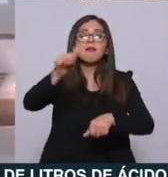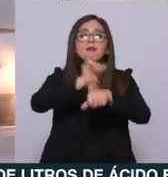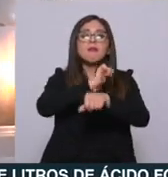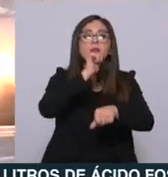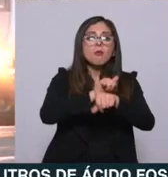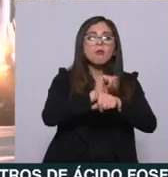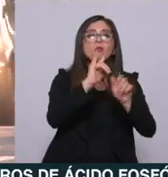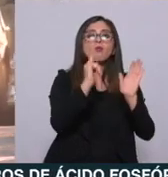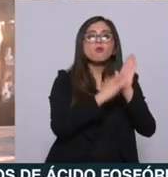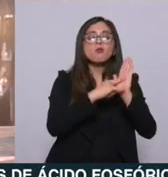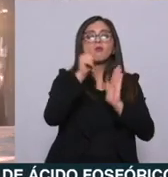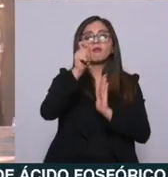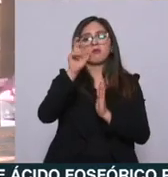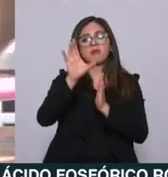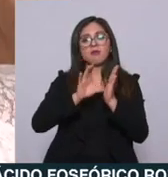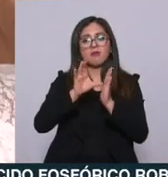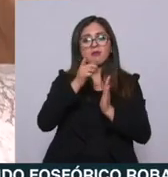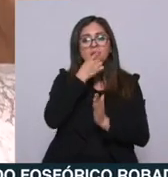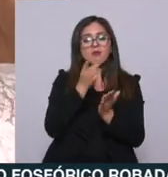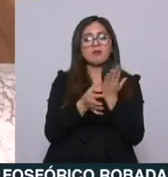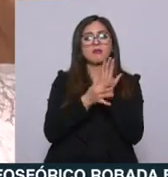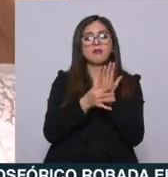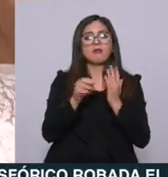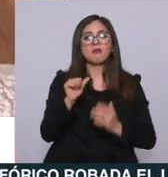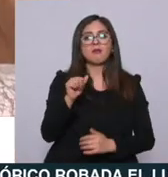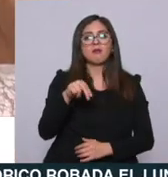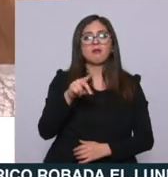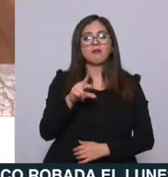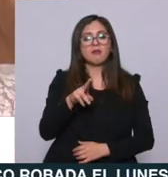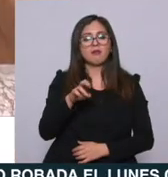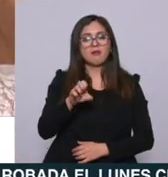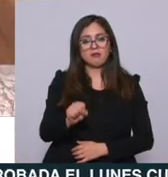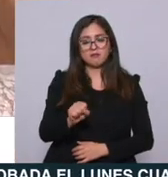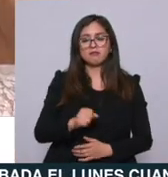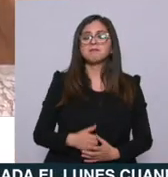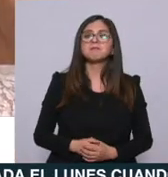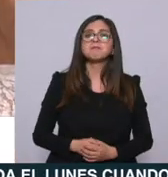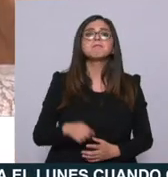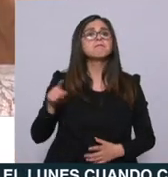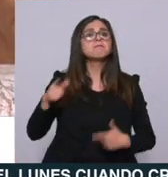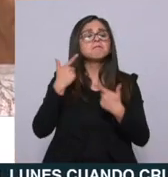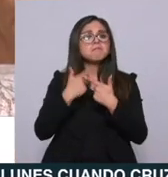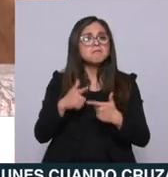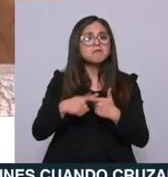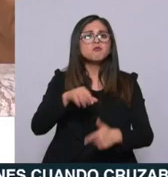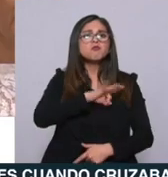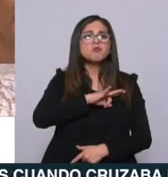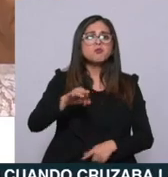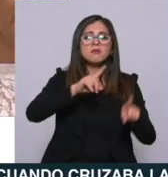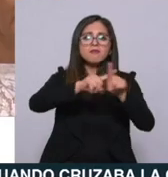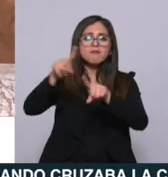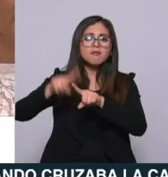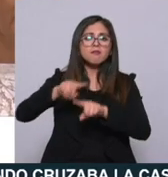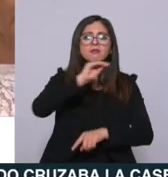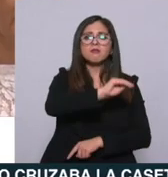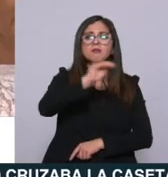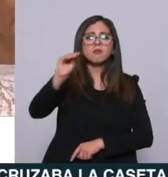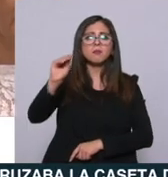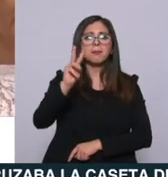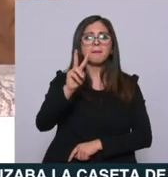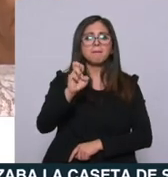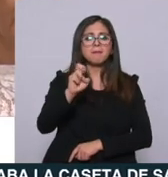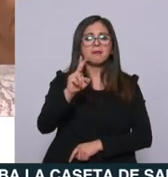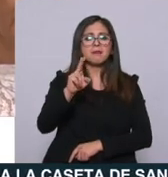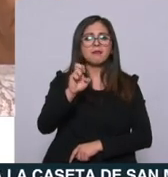automóvil, señaló Andrés Layuz. El taxista podrá ir a cualquiera de los 52 verificentros que tienen habilitada